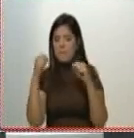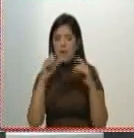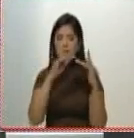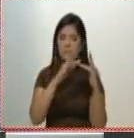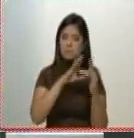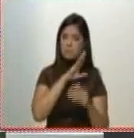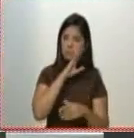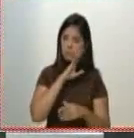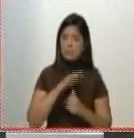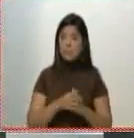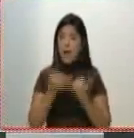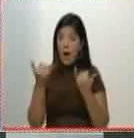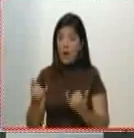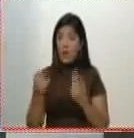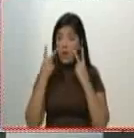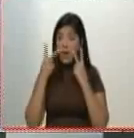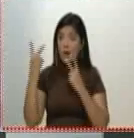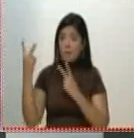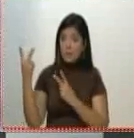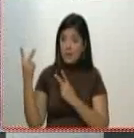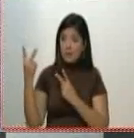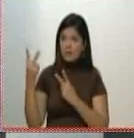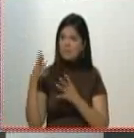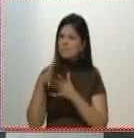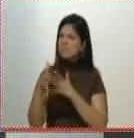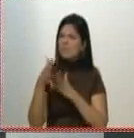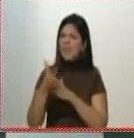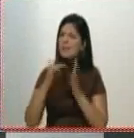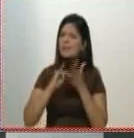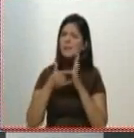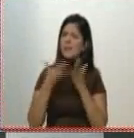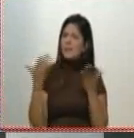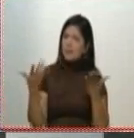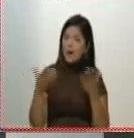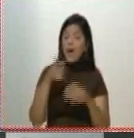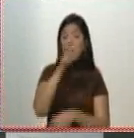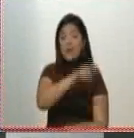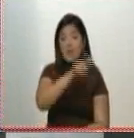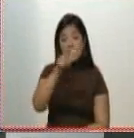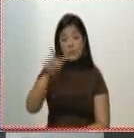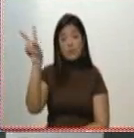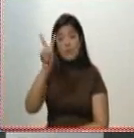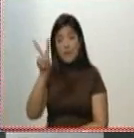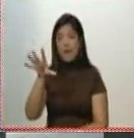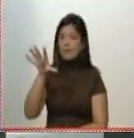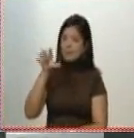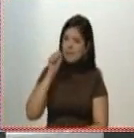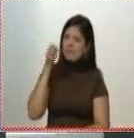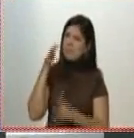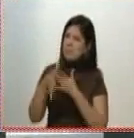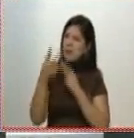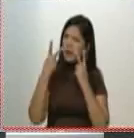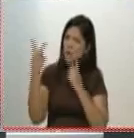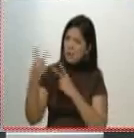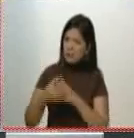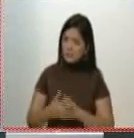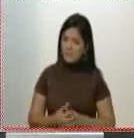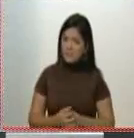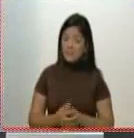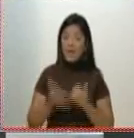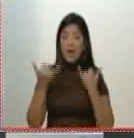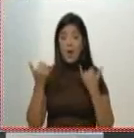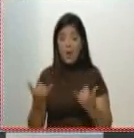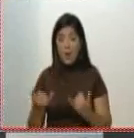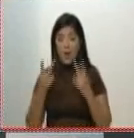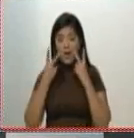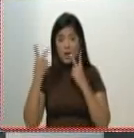Lo que estamos viendo en estos momentos, Engelberg, ¿en qué consiste un poco para que el pueblo de Venezuela pueda entender un poco lo que ven? Ok, en este momento